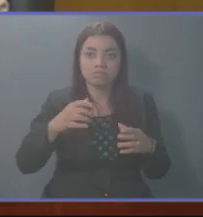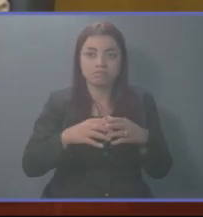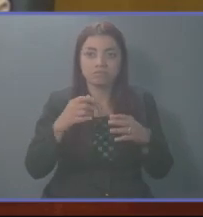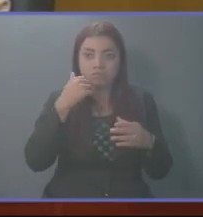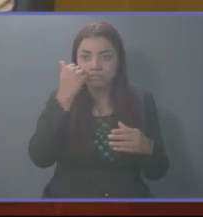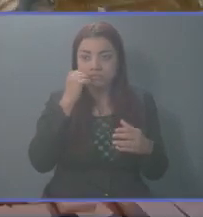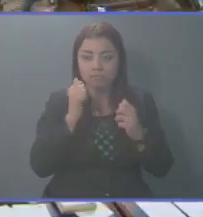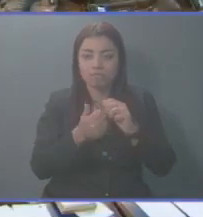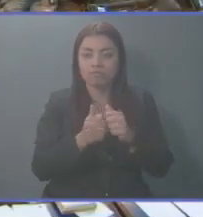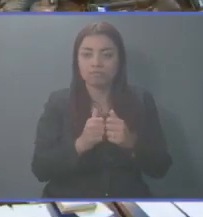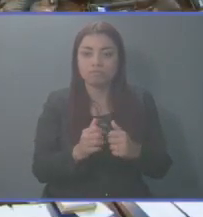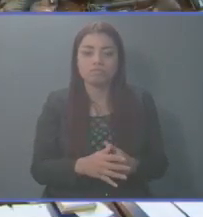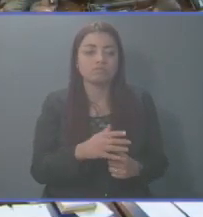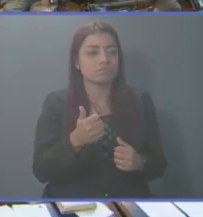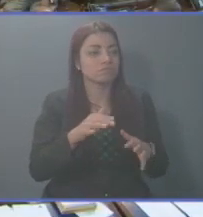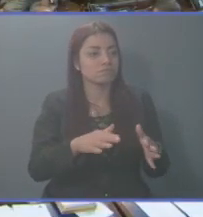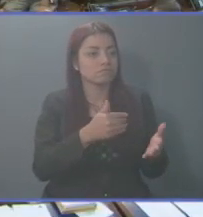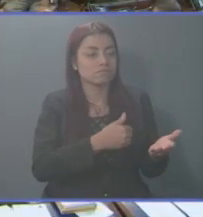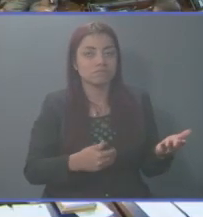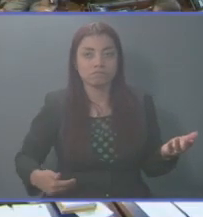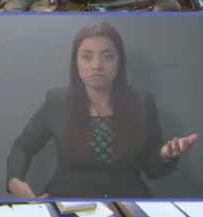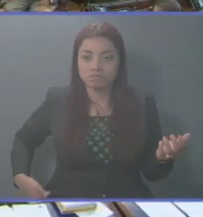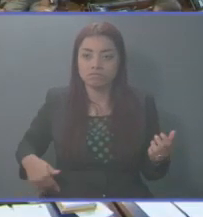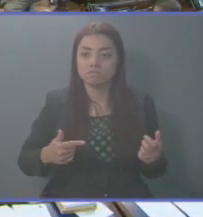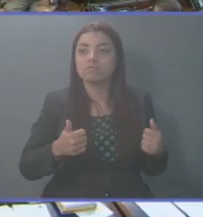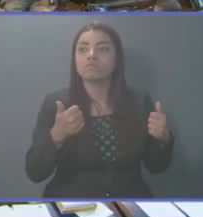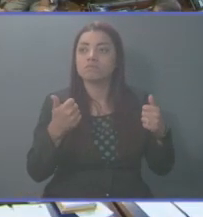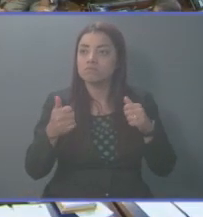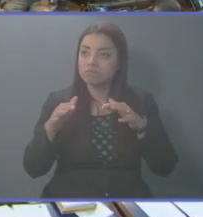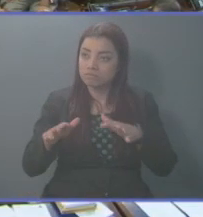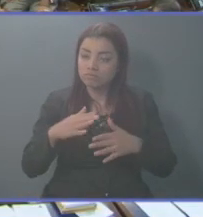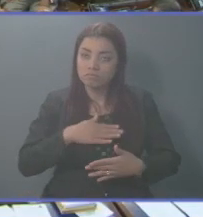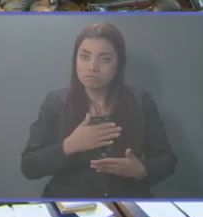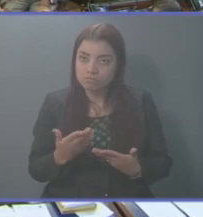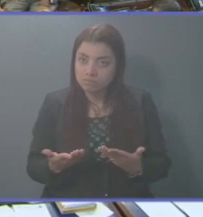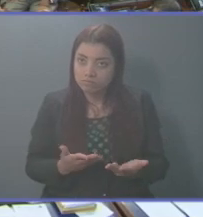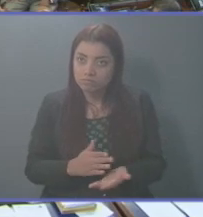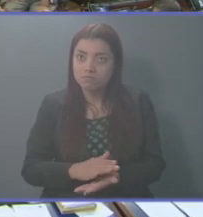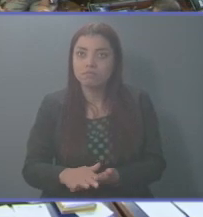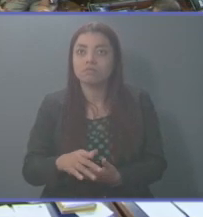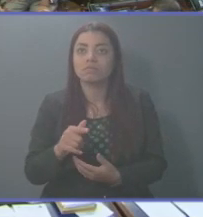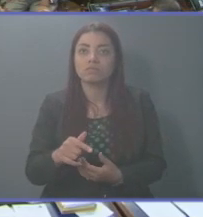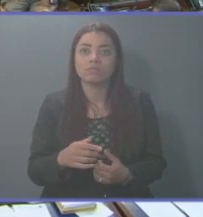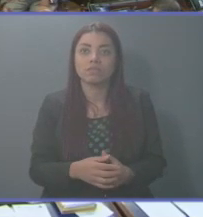Diputado. Gracias, señora Presidenta en funciones, muy amable.